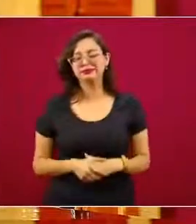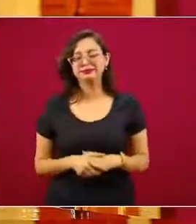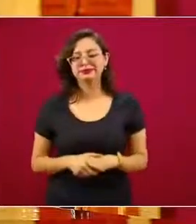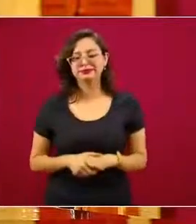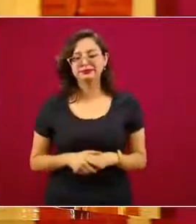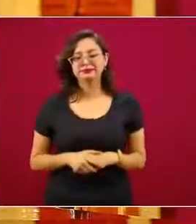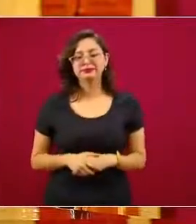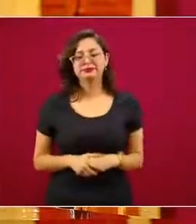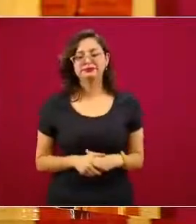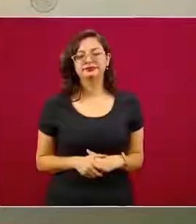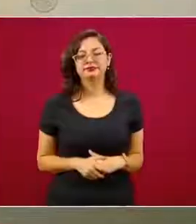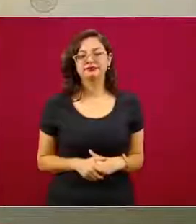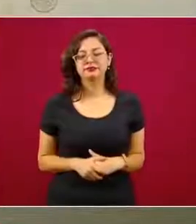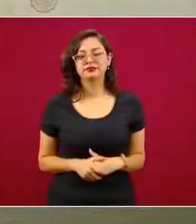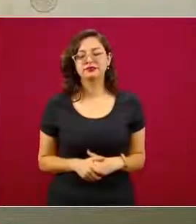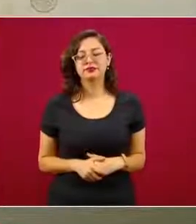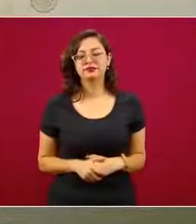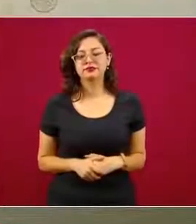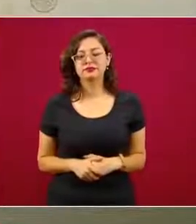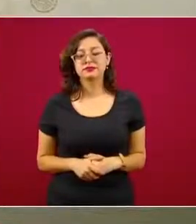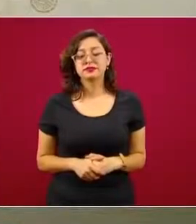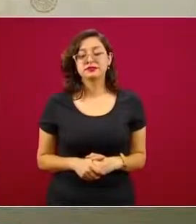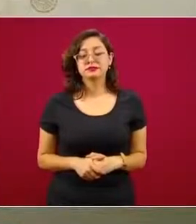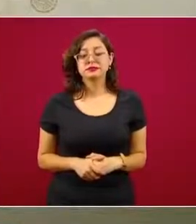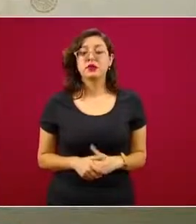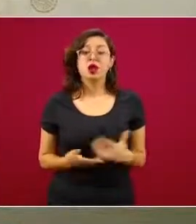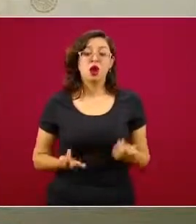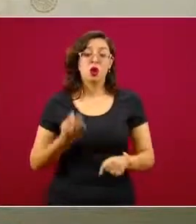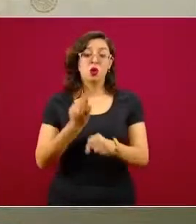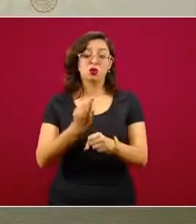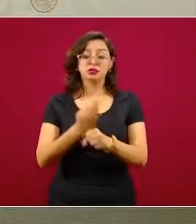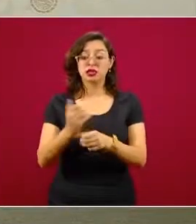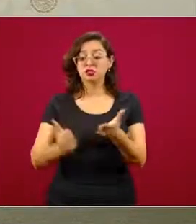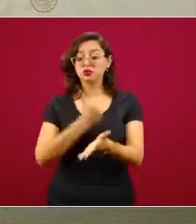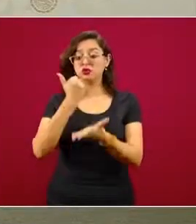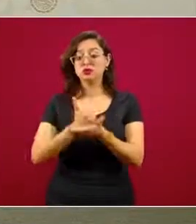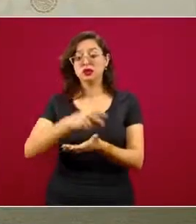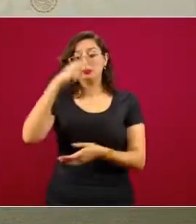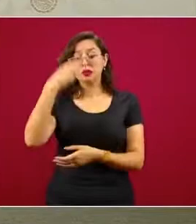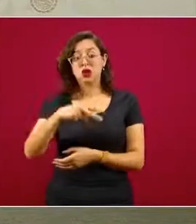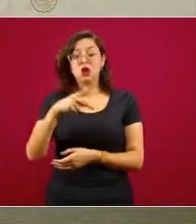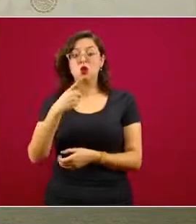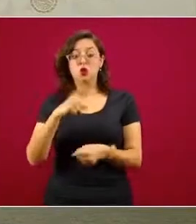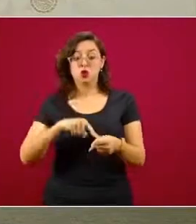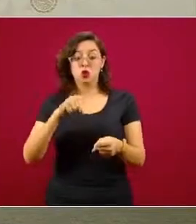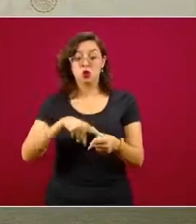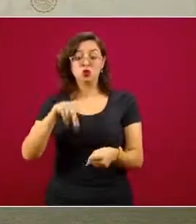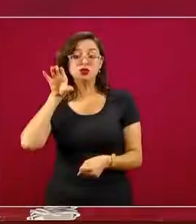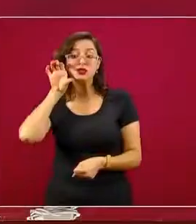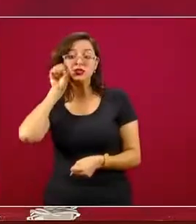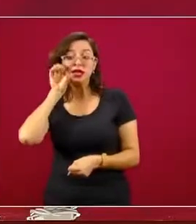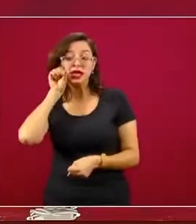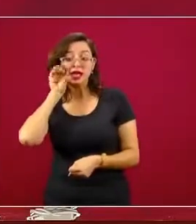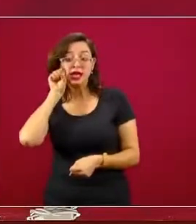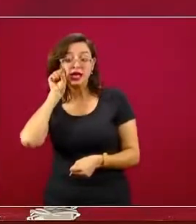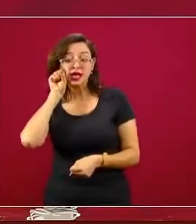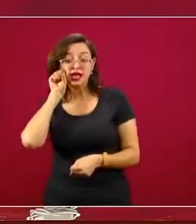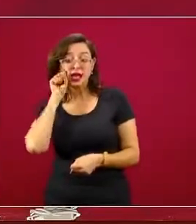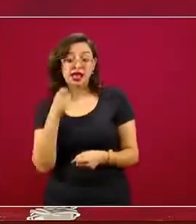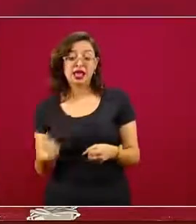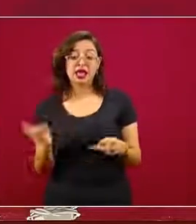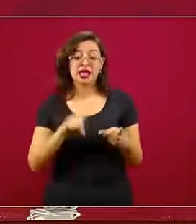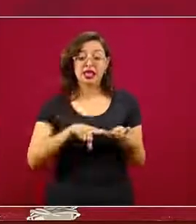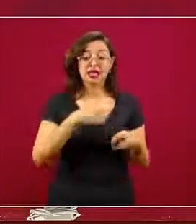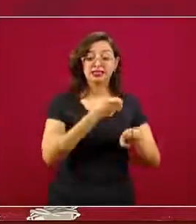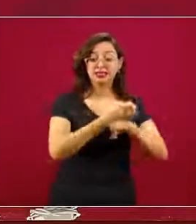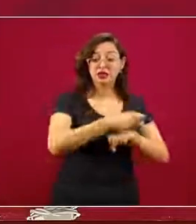Y finalmente es temporal que en este momento la Ciudad de México esté en color naranja y el Estado de México todavía la semana que está empezando